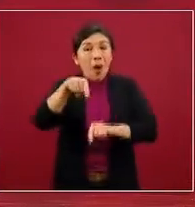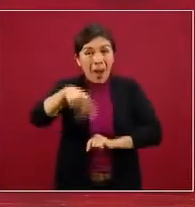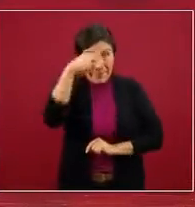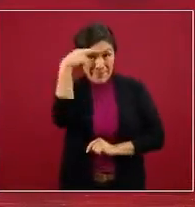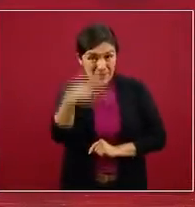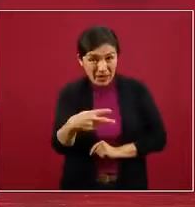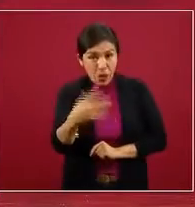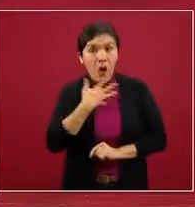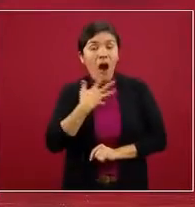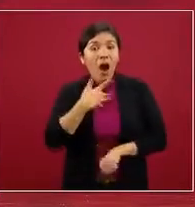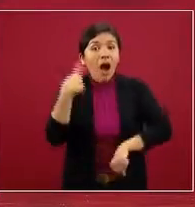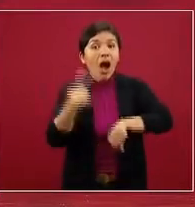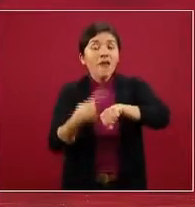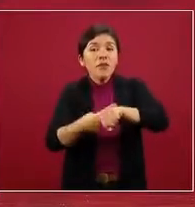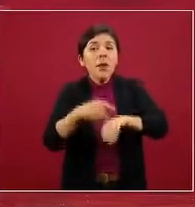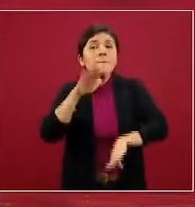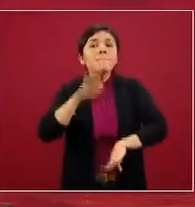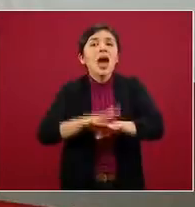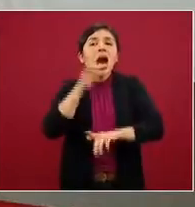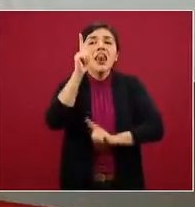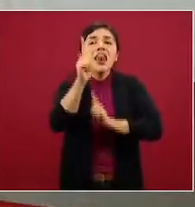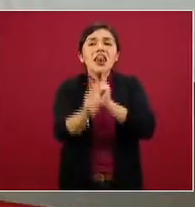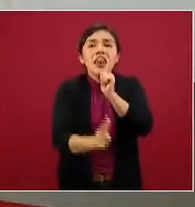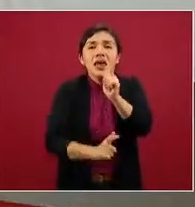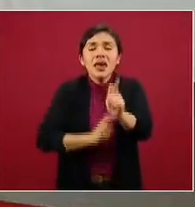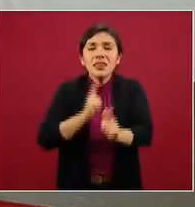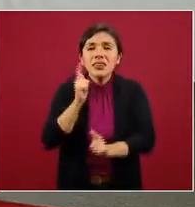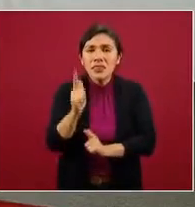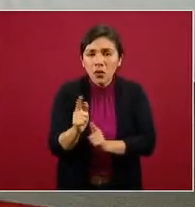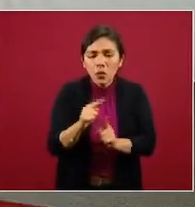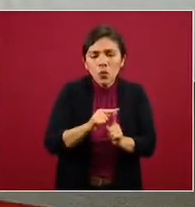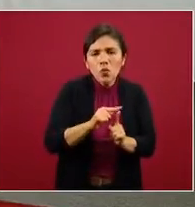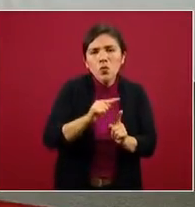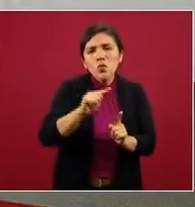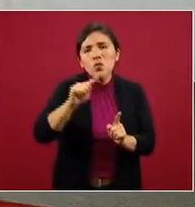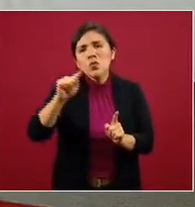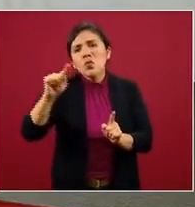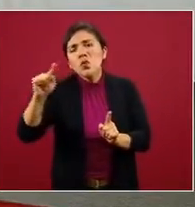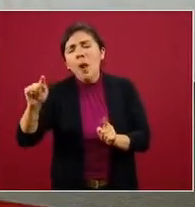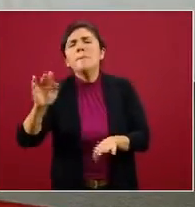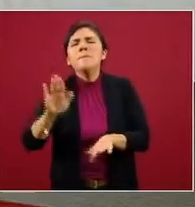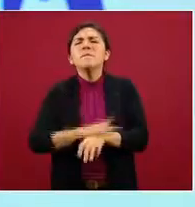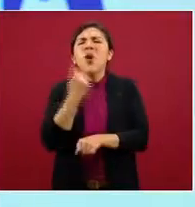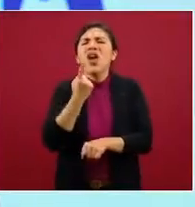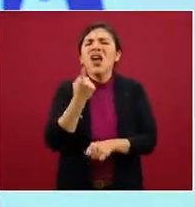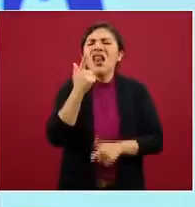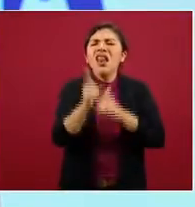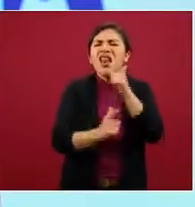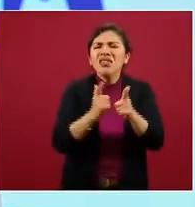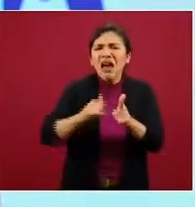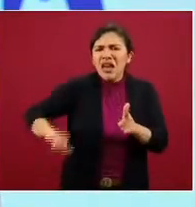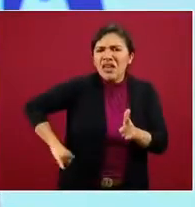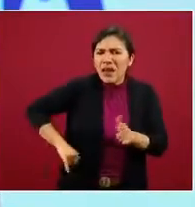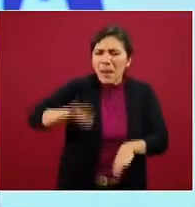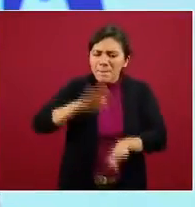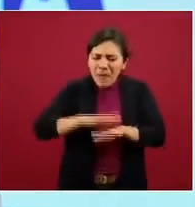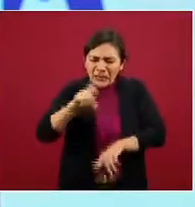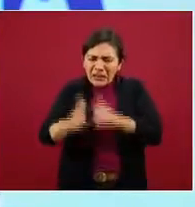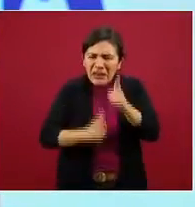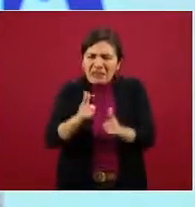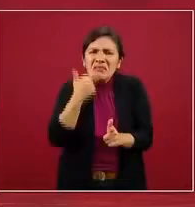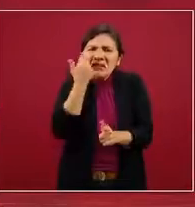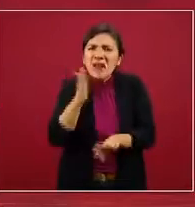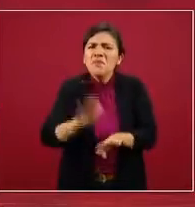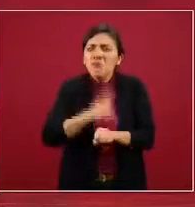lo que tenemos es una epidemia más lenta, más lenta. ¿Por qué razón interesa tener una epidemia más